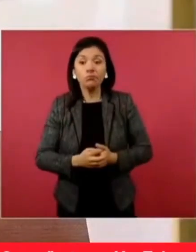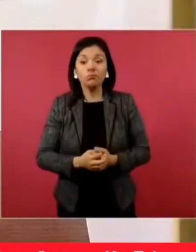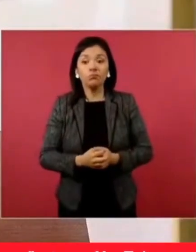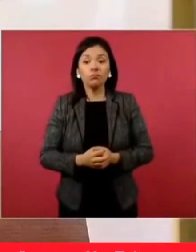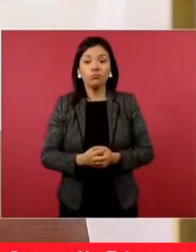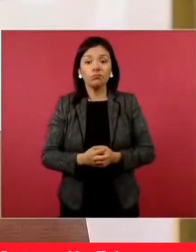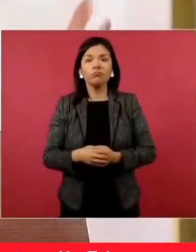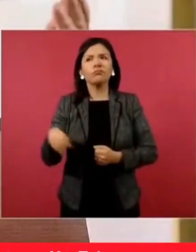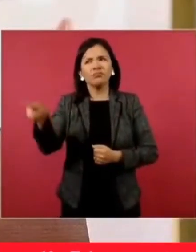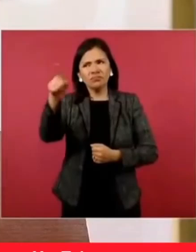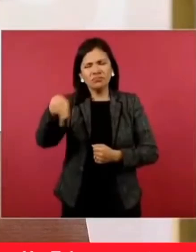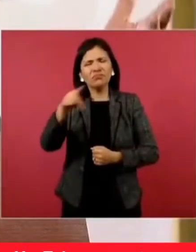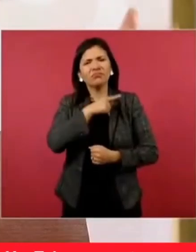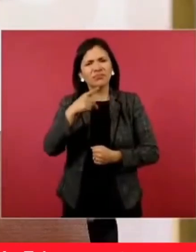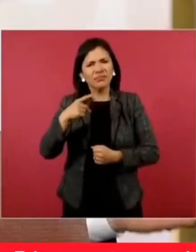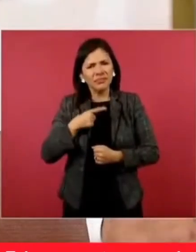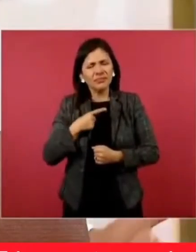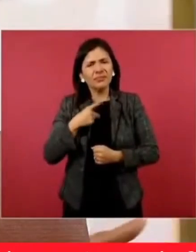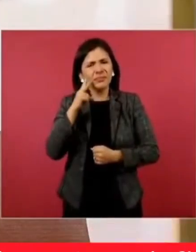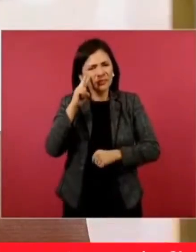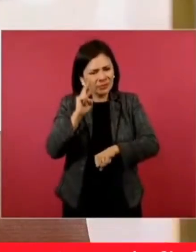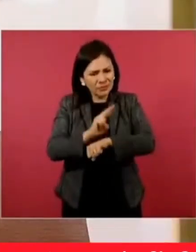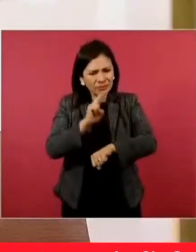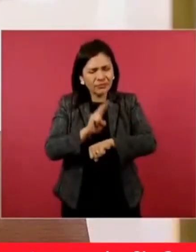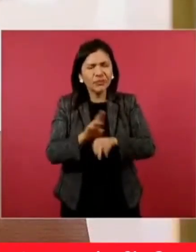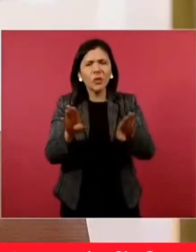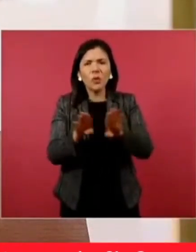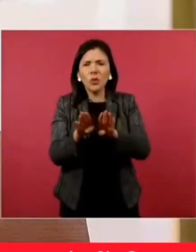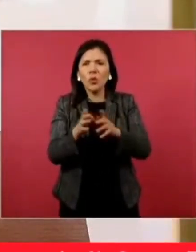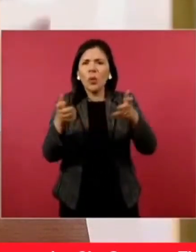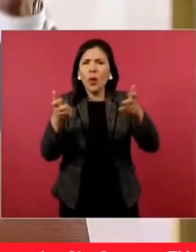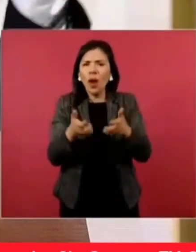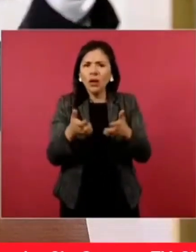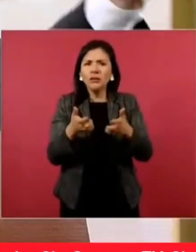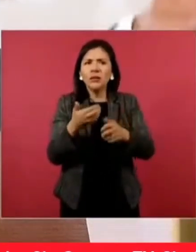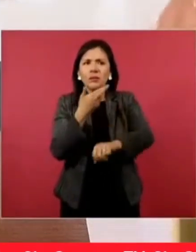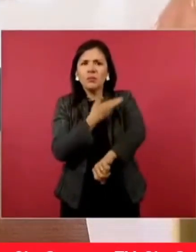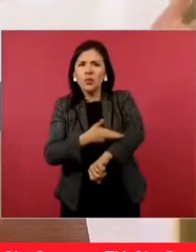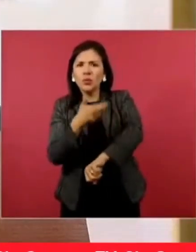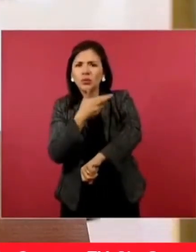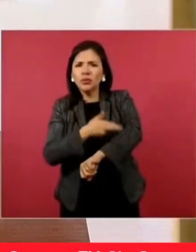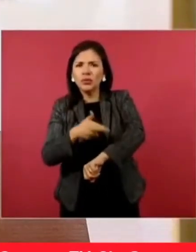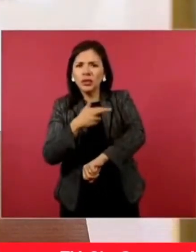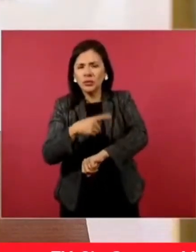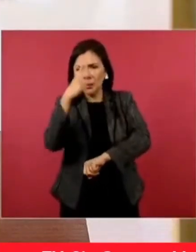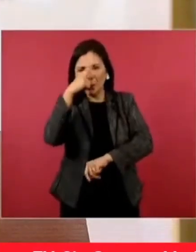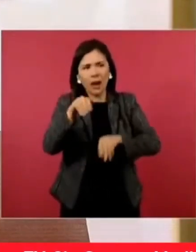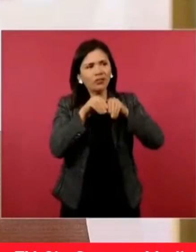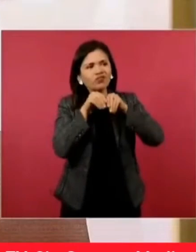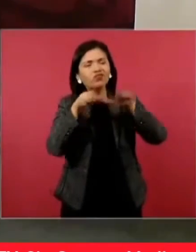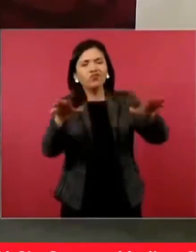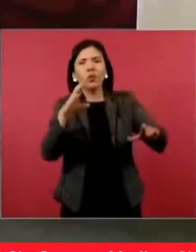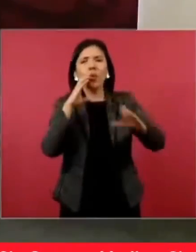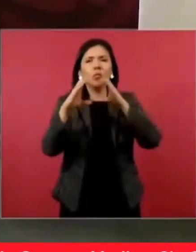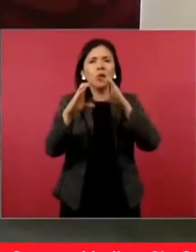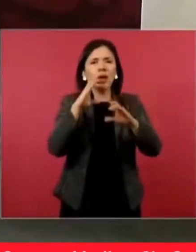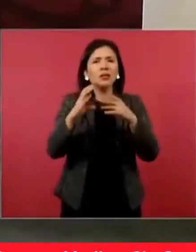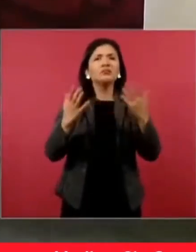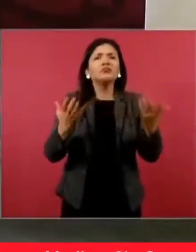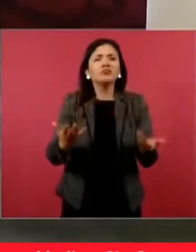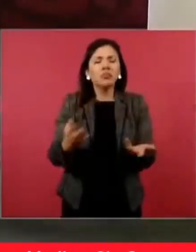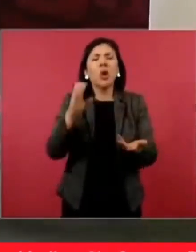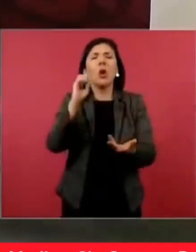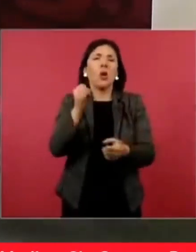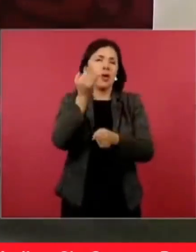a que se revisen los procedimientos de medios de comunicación o